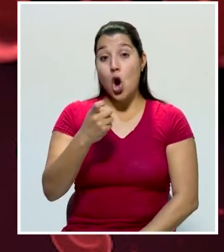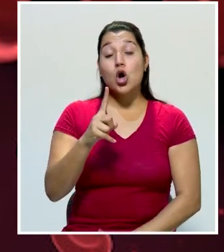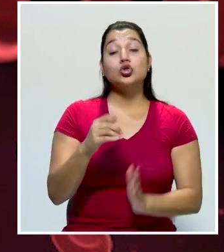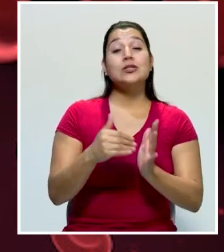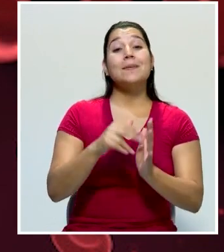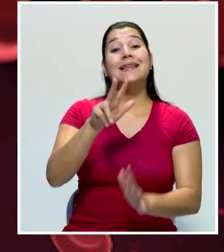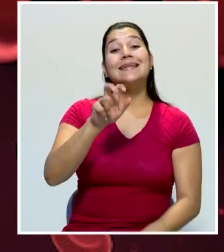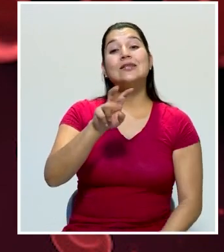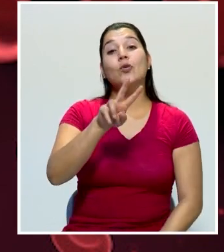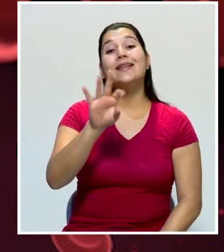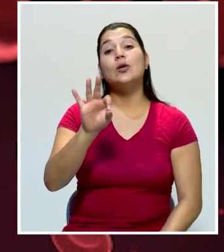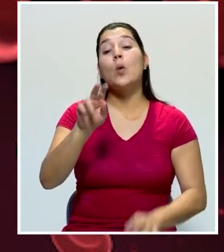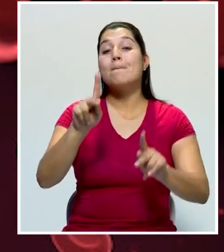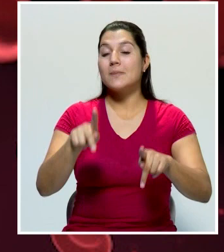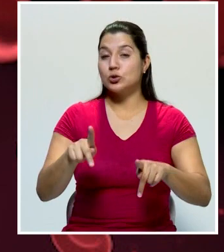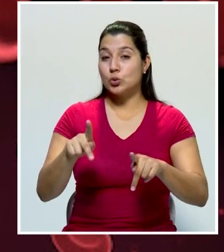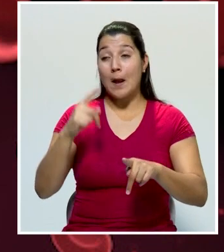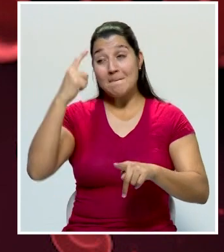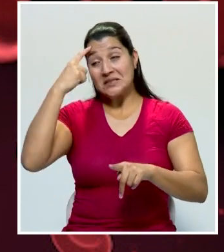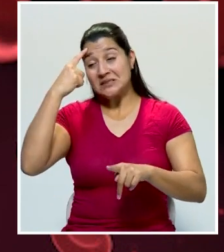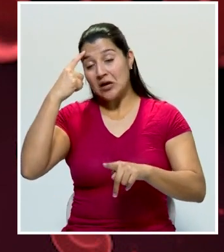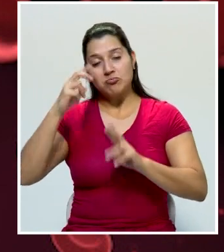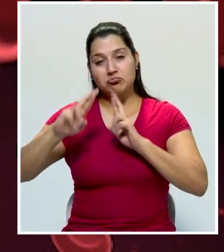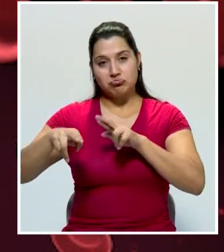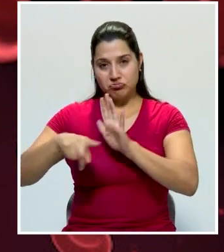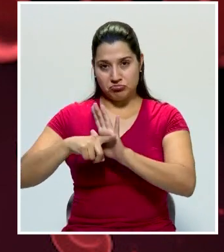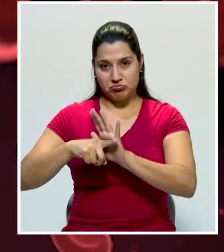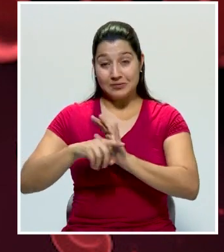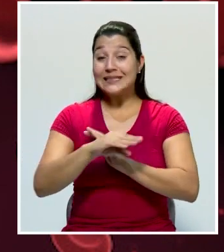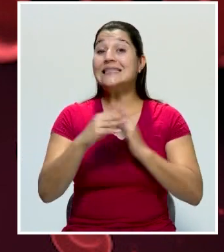11.329 casos descartados y se han realizado hasta el momento